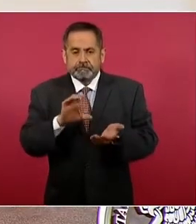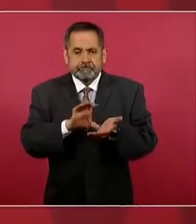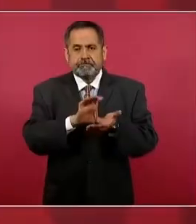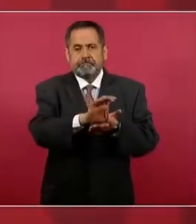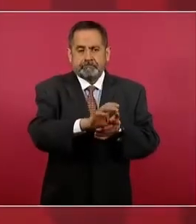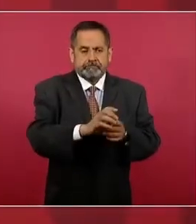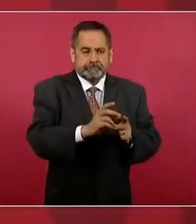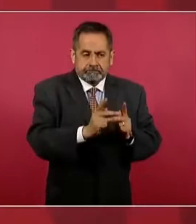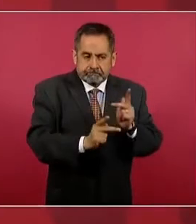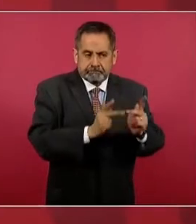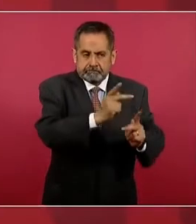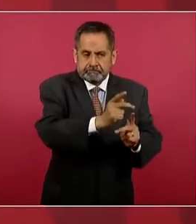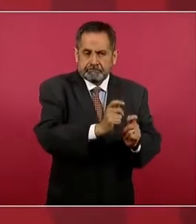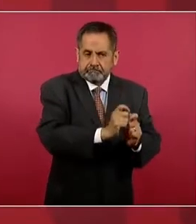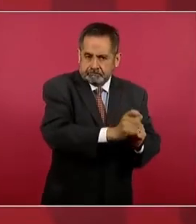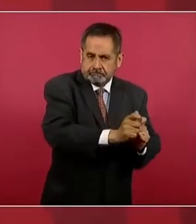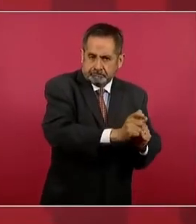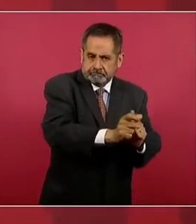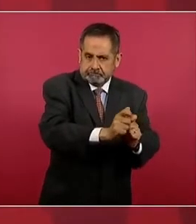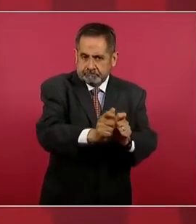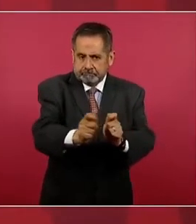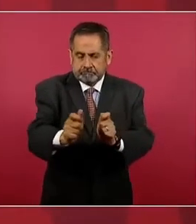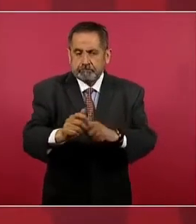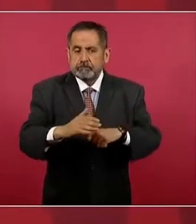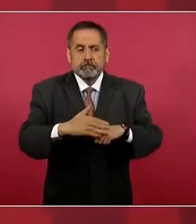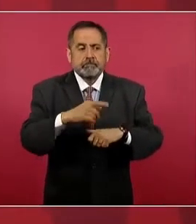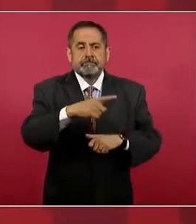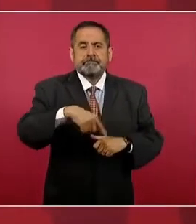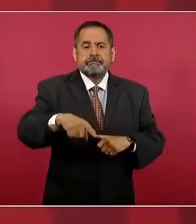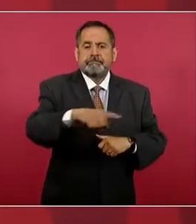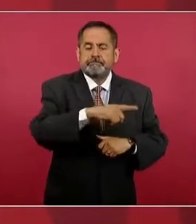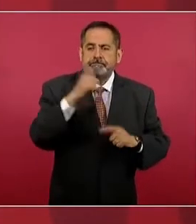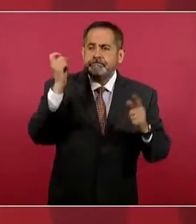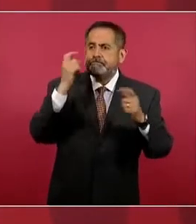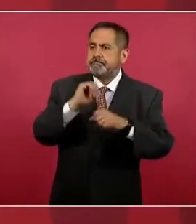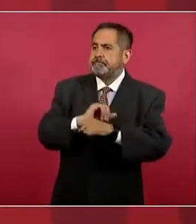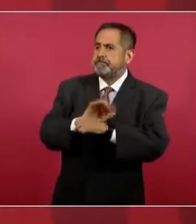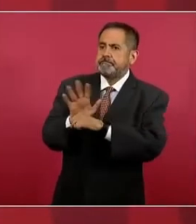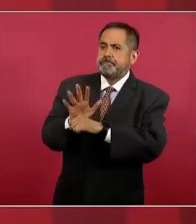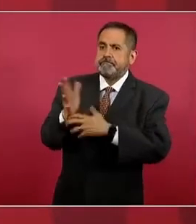cuando la situación de la pandemia